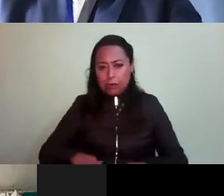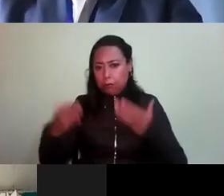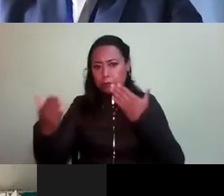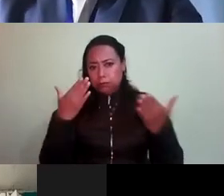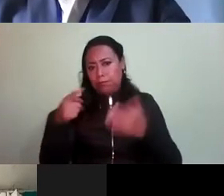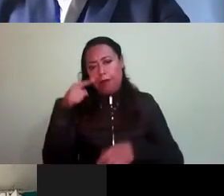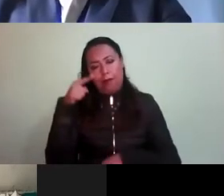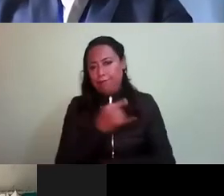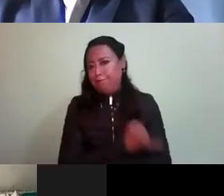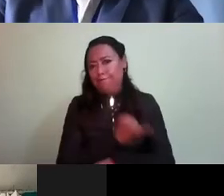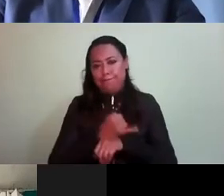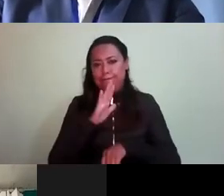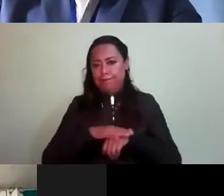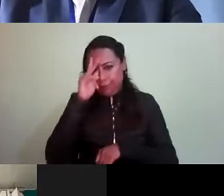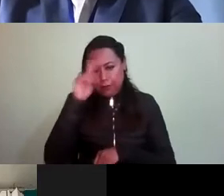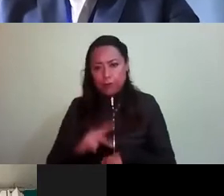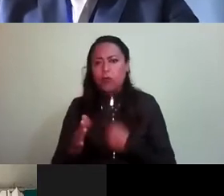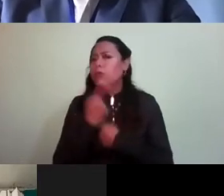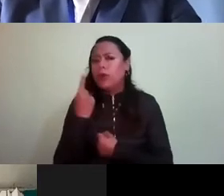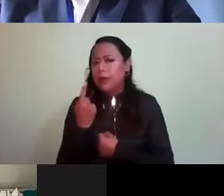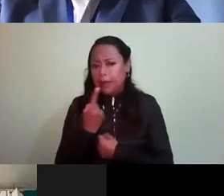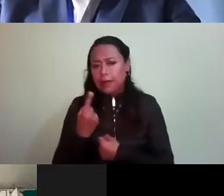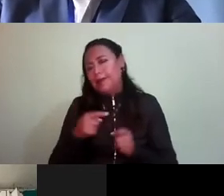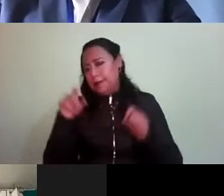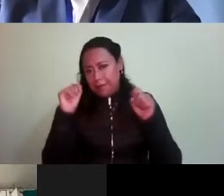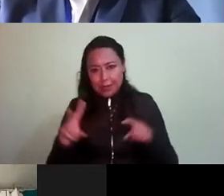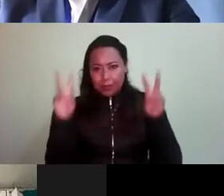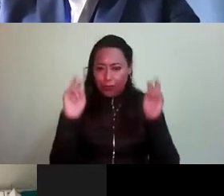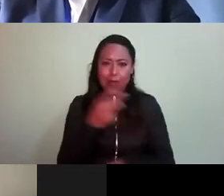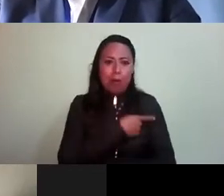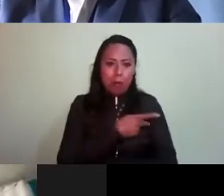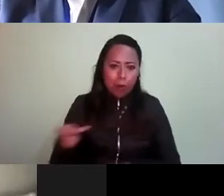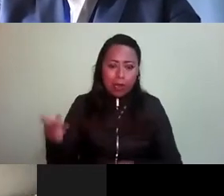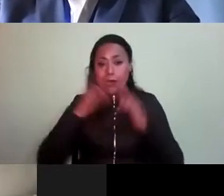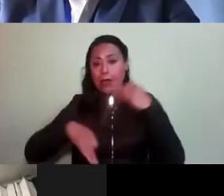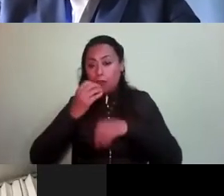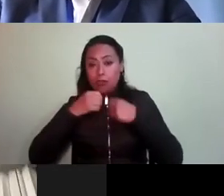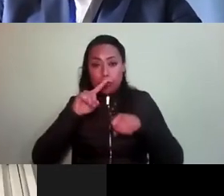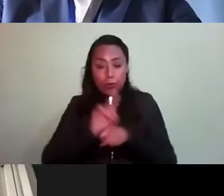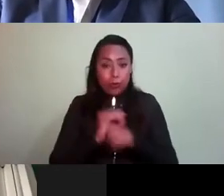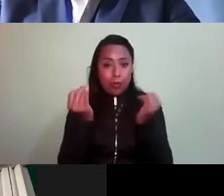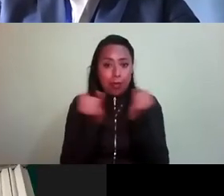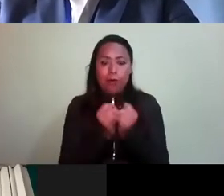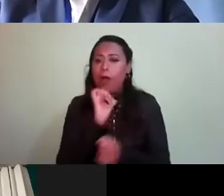también señala, el tema de la pobreza, de la desigualdad, también de la falta de atención.